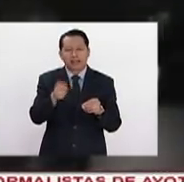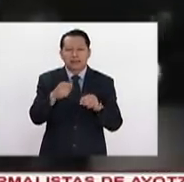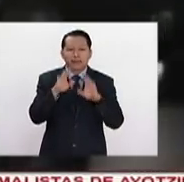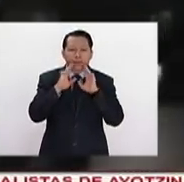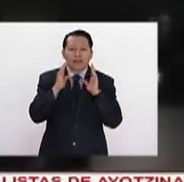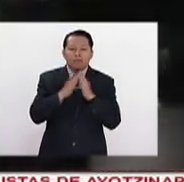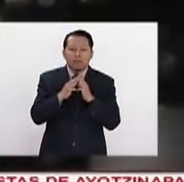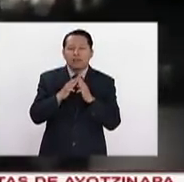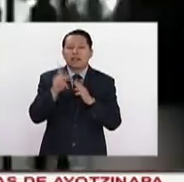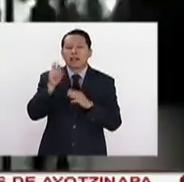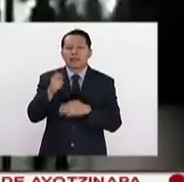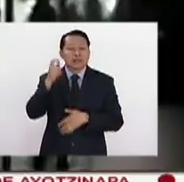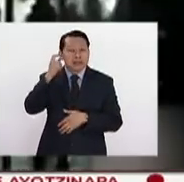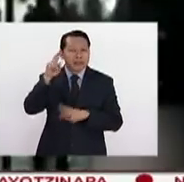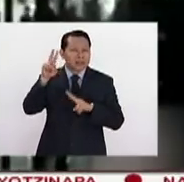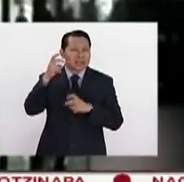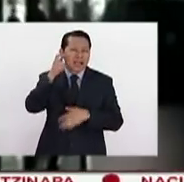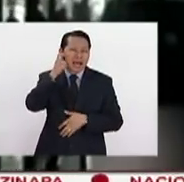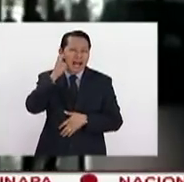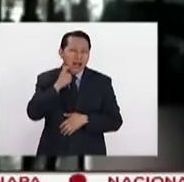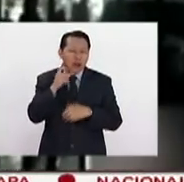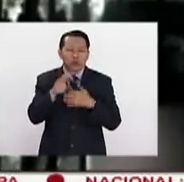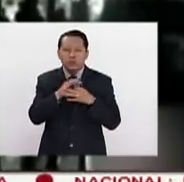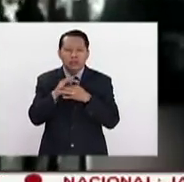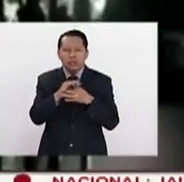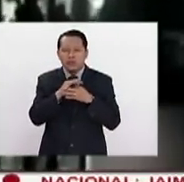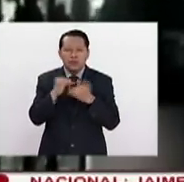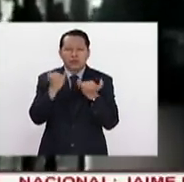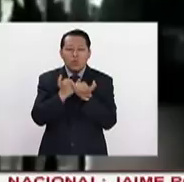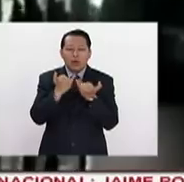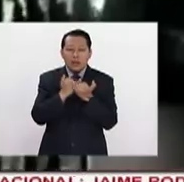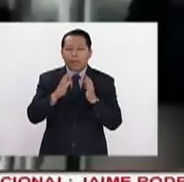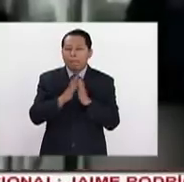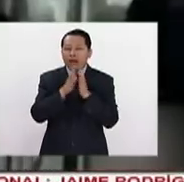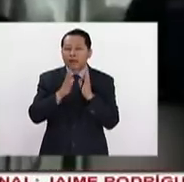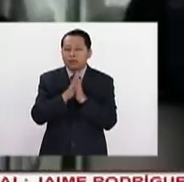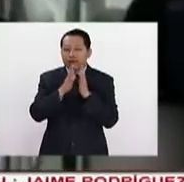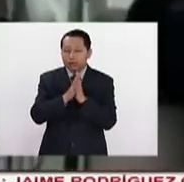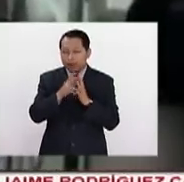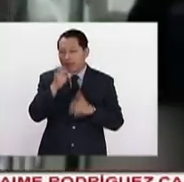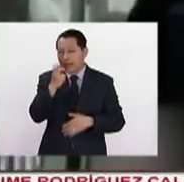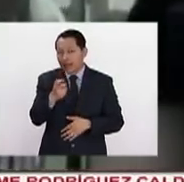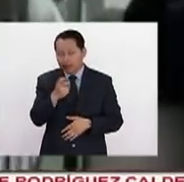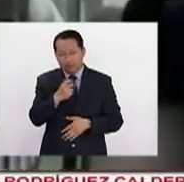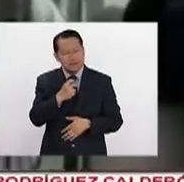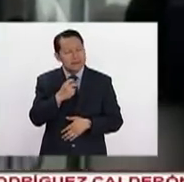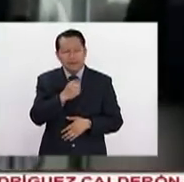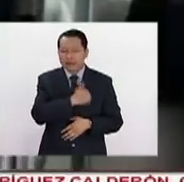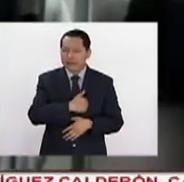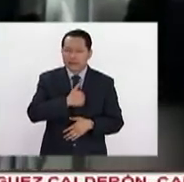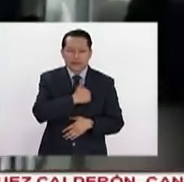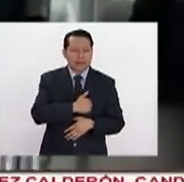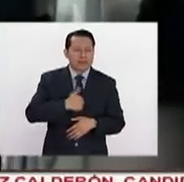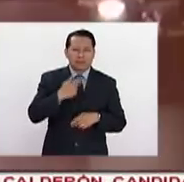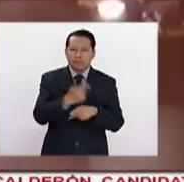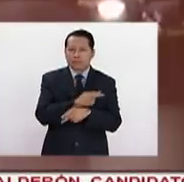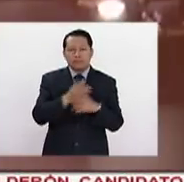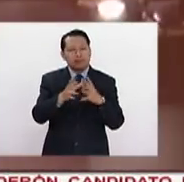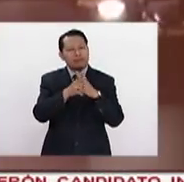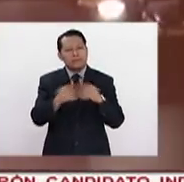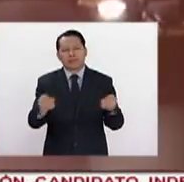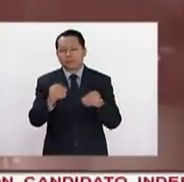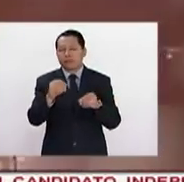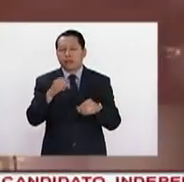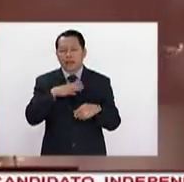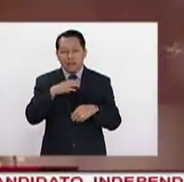de Guerreros Unidos y uno de los sicarios que participaron en estos lamentables, terribles hechos de la desaparición